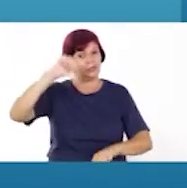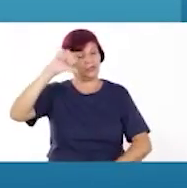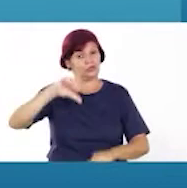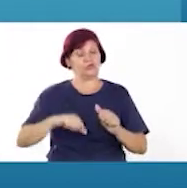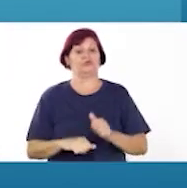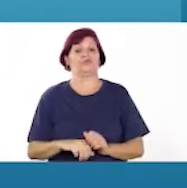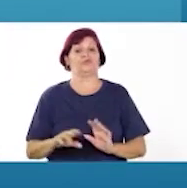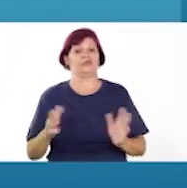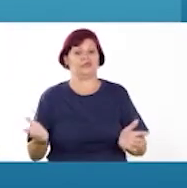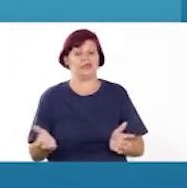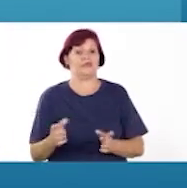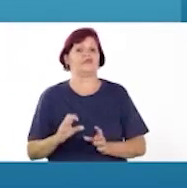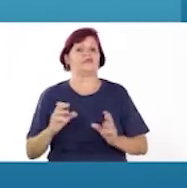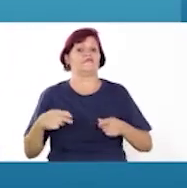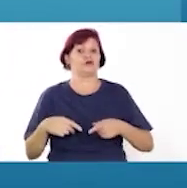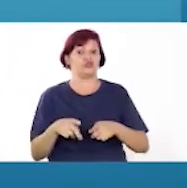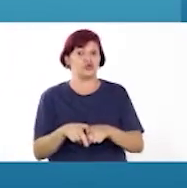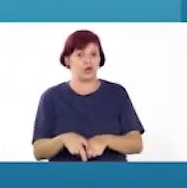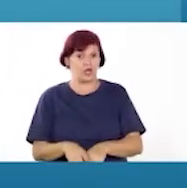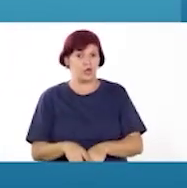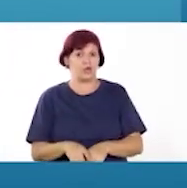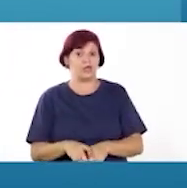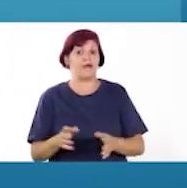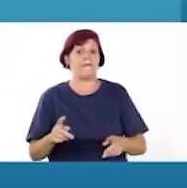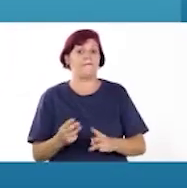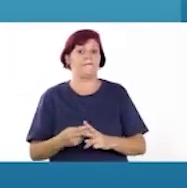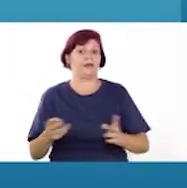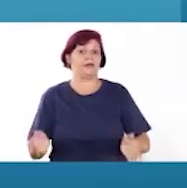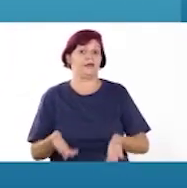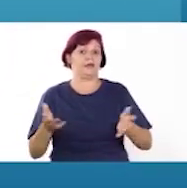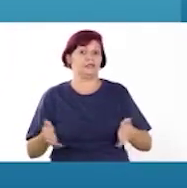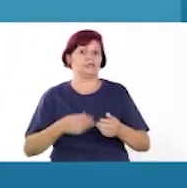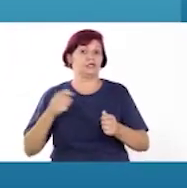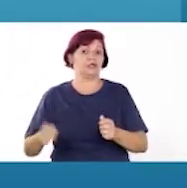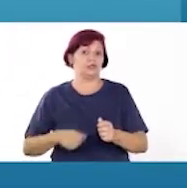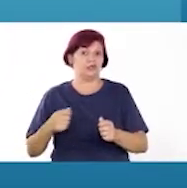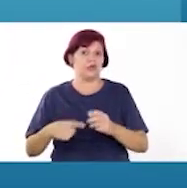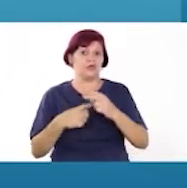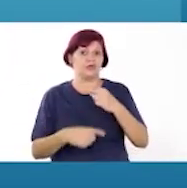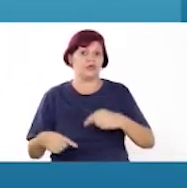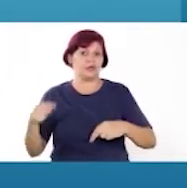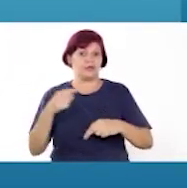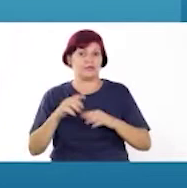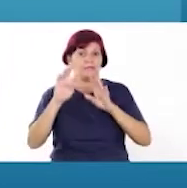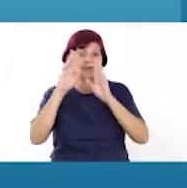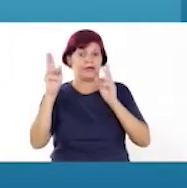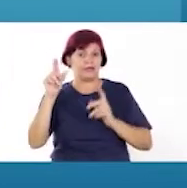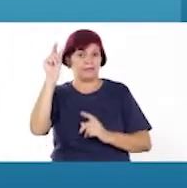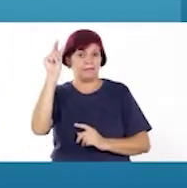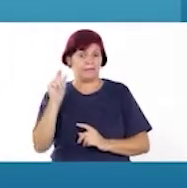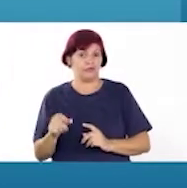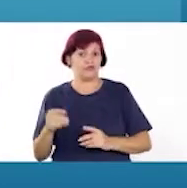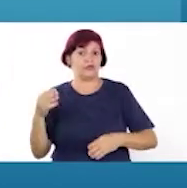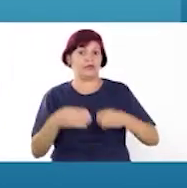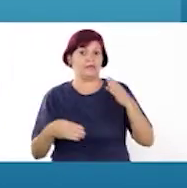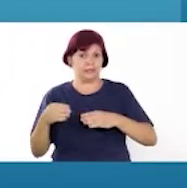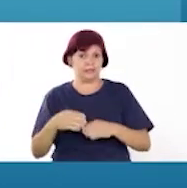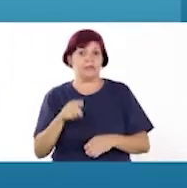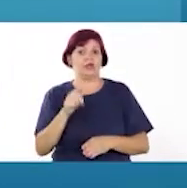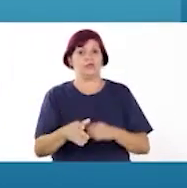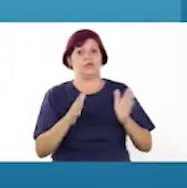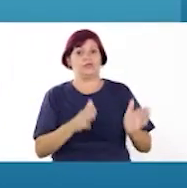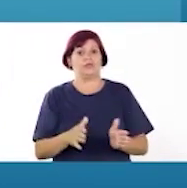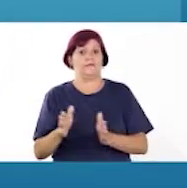principales fuerzas revolucionarias y sus consecuencias para el desarrollo de la lucha y las principales figuras del movimiento revolucionario en el